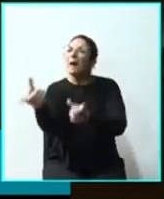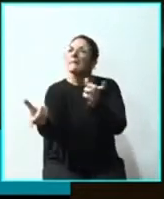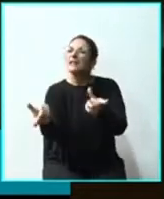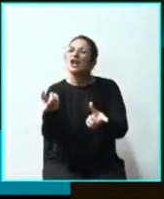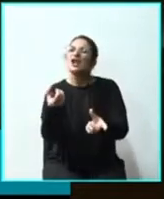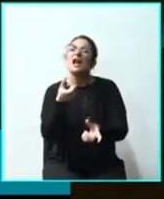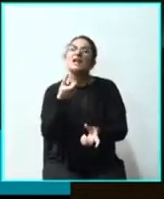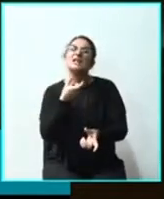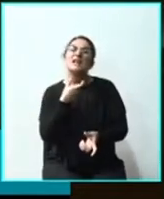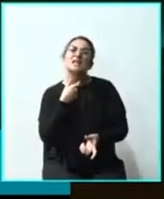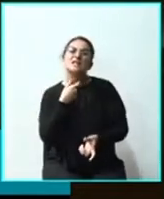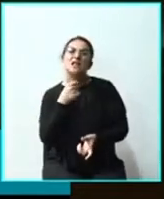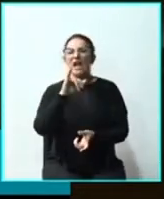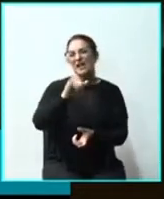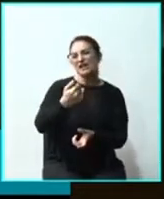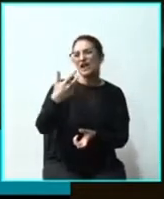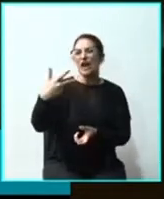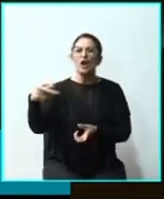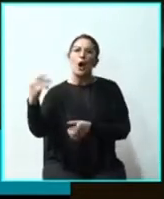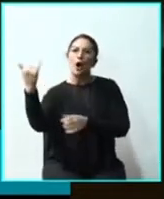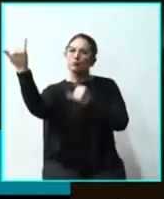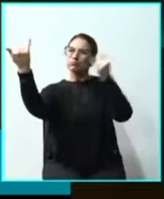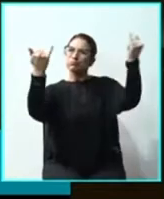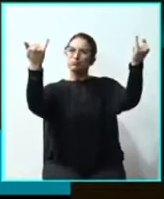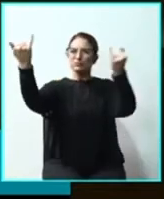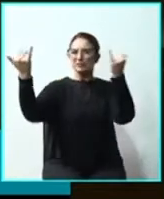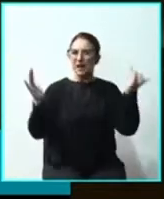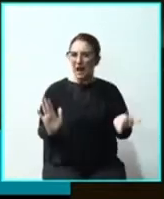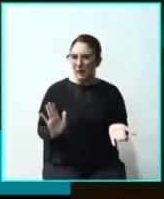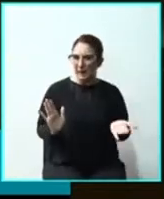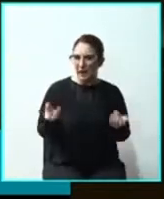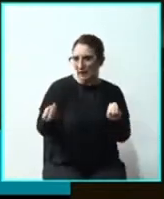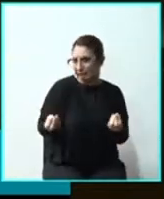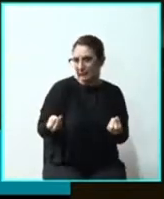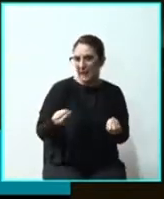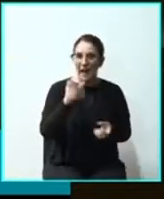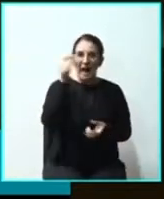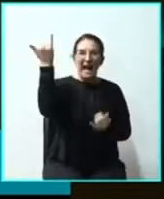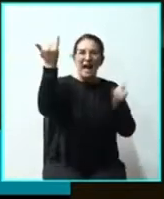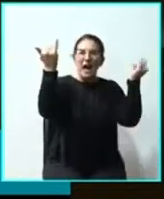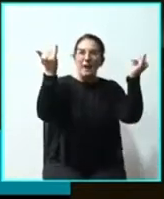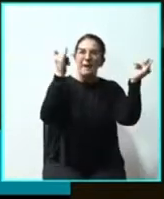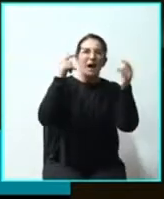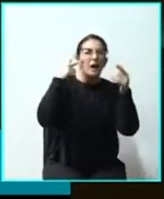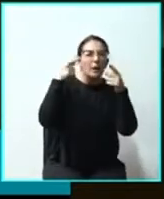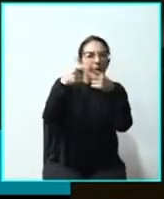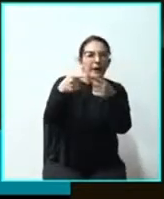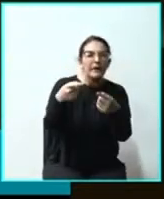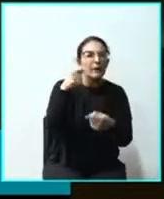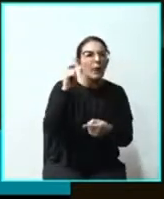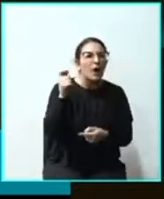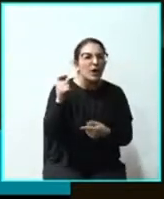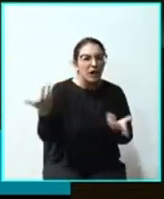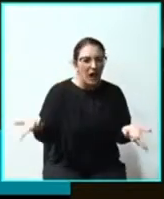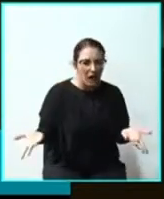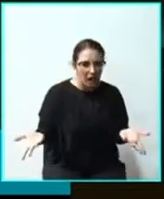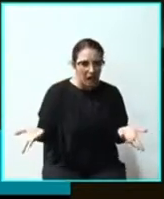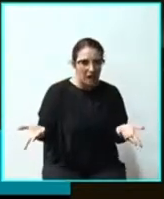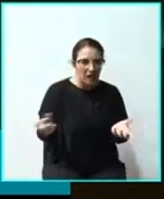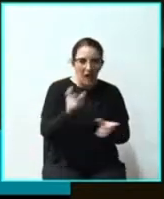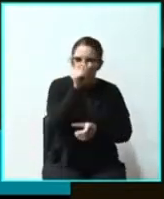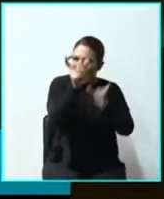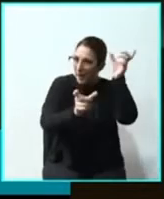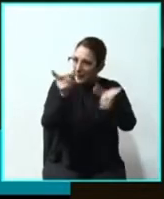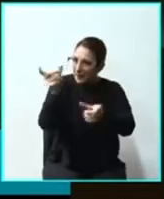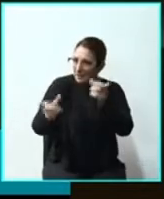cámaras? ¿A quién o a quiénes enfocarían esas cámaras? ¿Por qué no es la población la que decide cámaras sí o